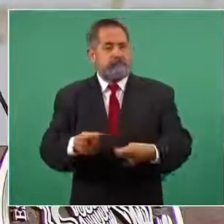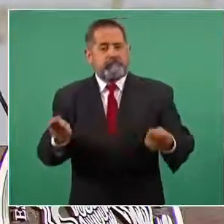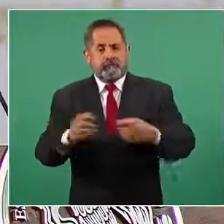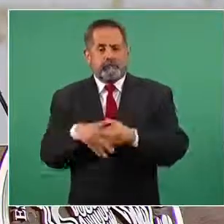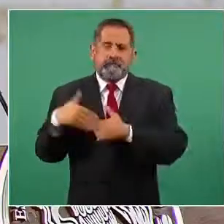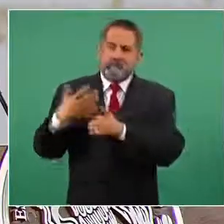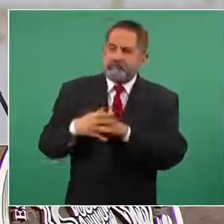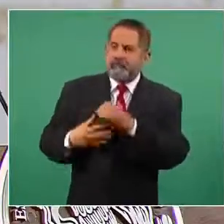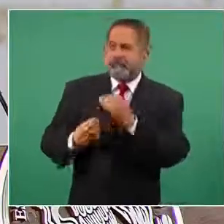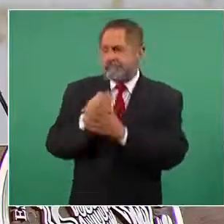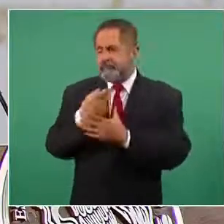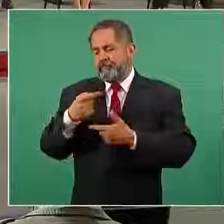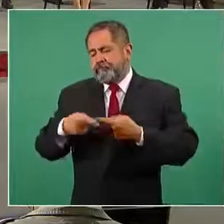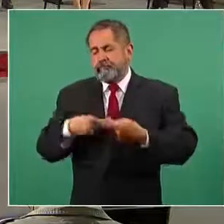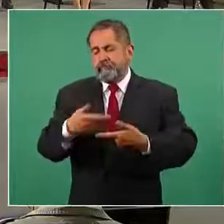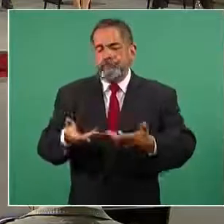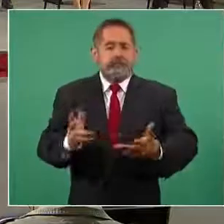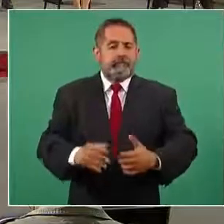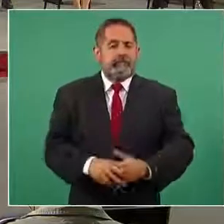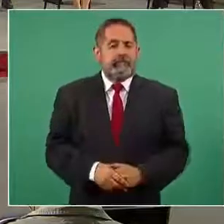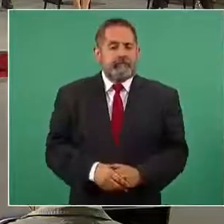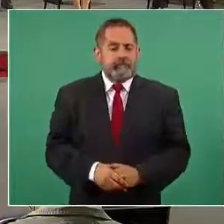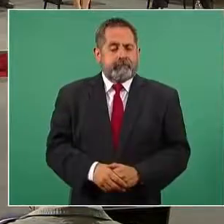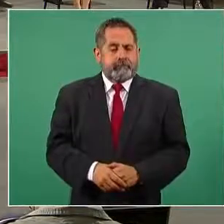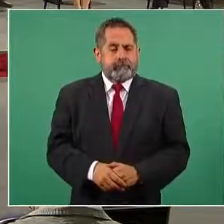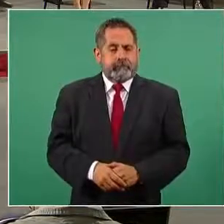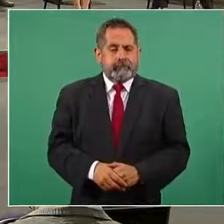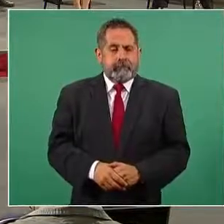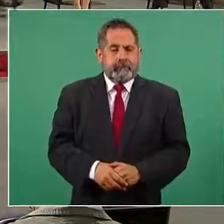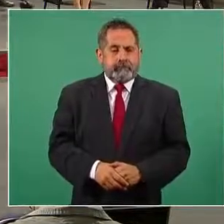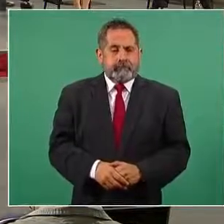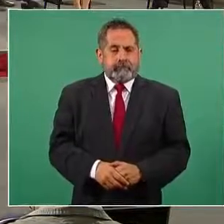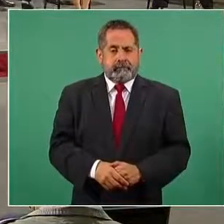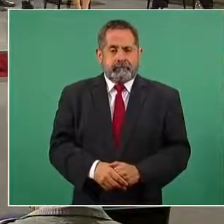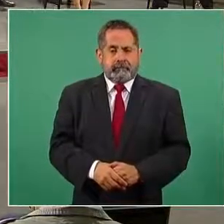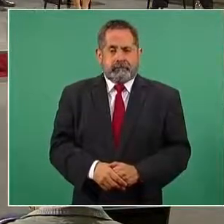se realizan en este país. Es cuanto, señor